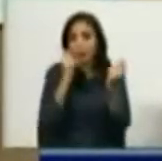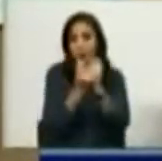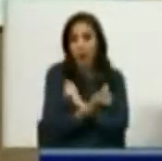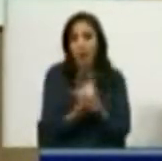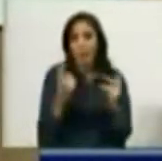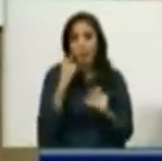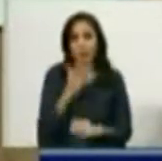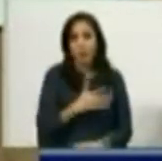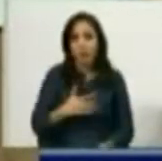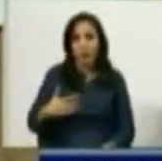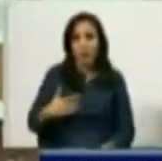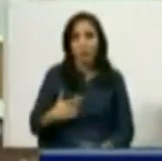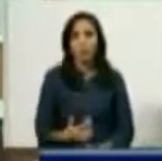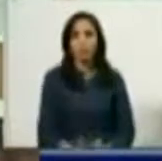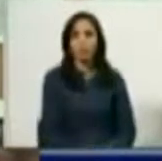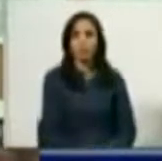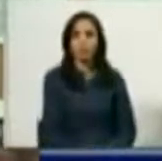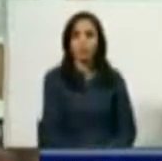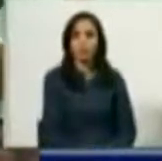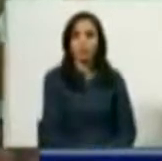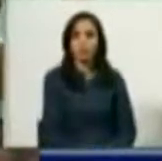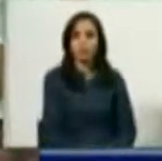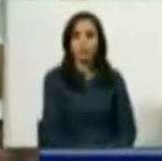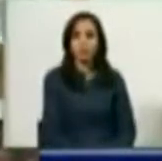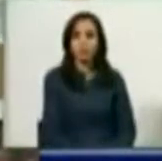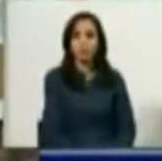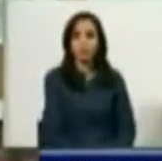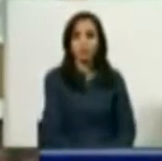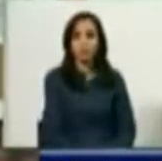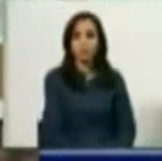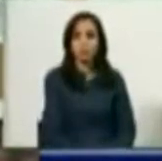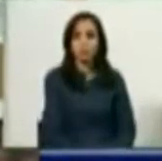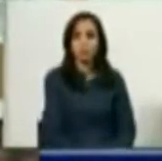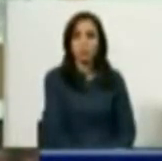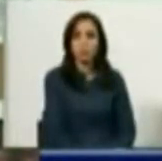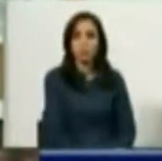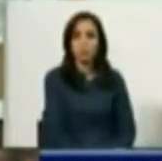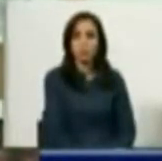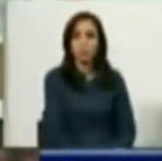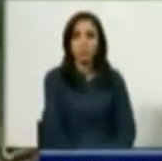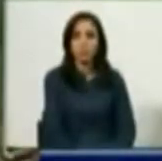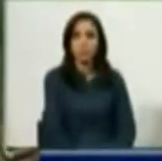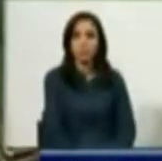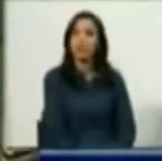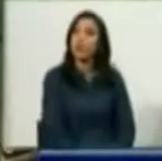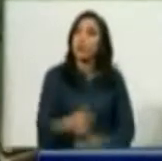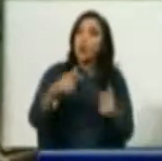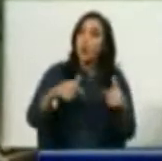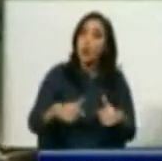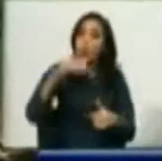te lo voy a decir Julio Borges nuestra Fuerza Armada hoy más que nunca hoy más que nunca es antiimperialista